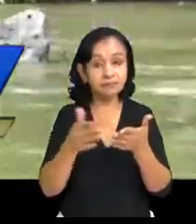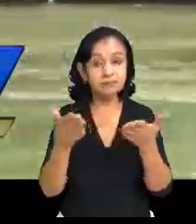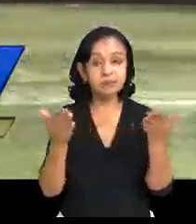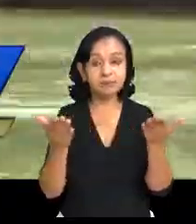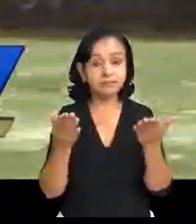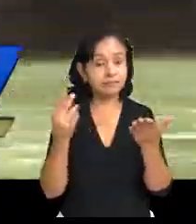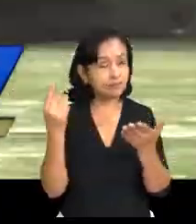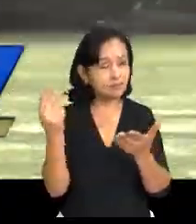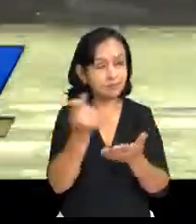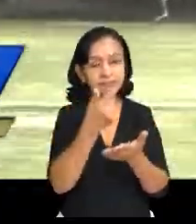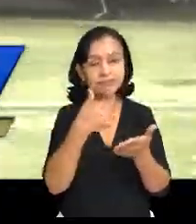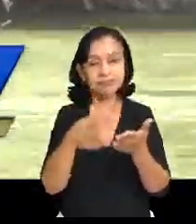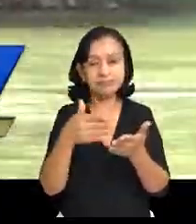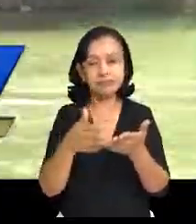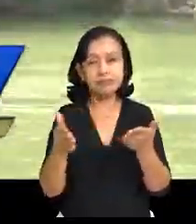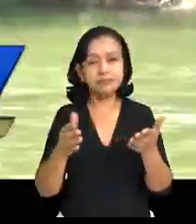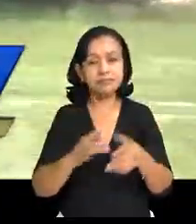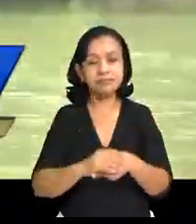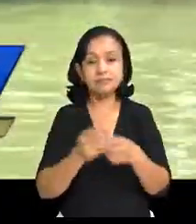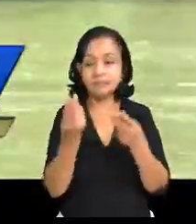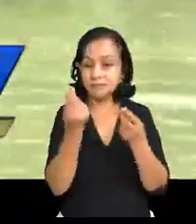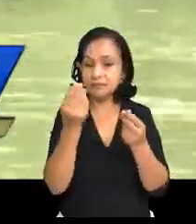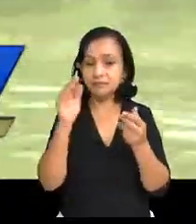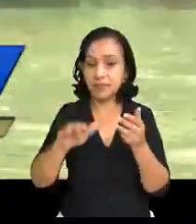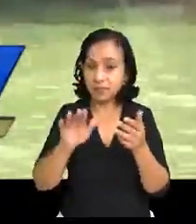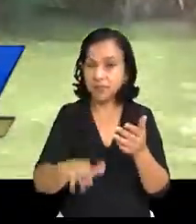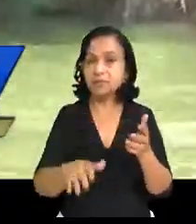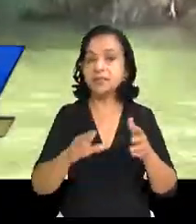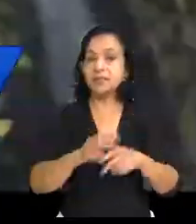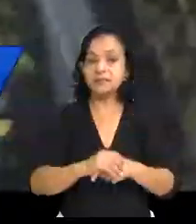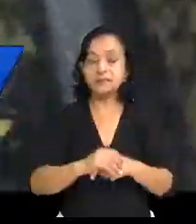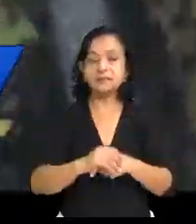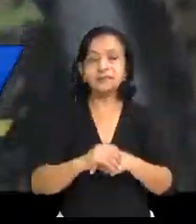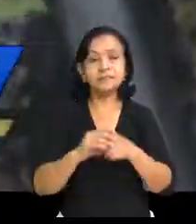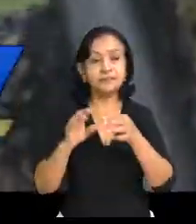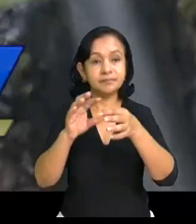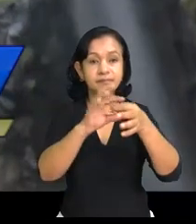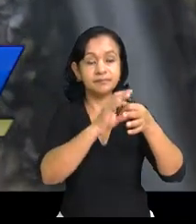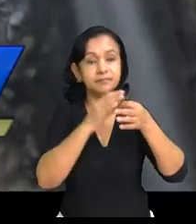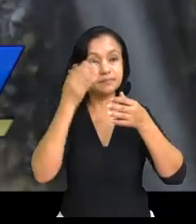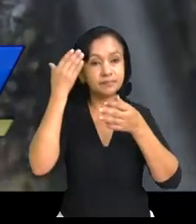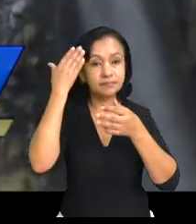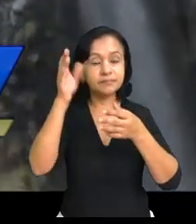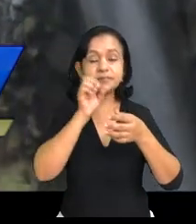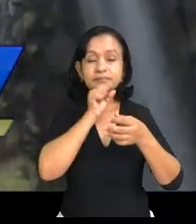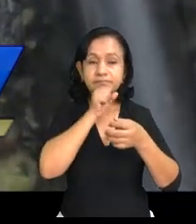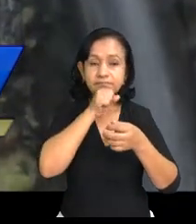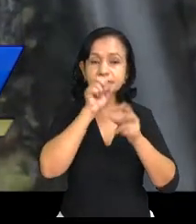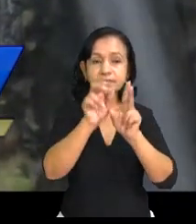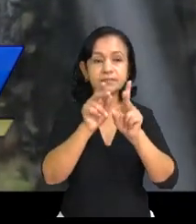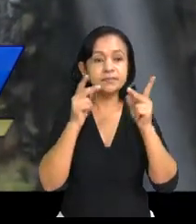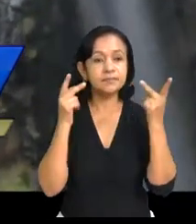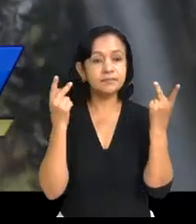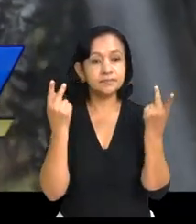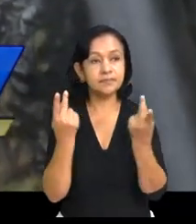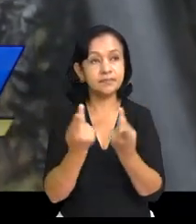expeditas. Claro. Y más económicas. Integrando también ese saber ancestral de nuestro pueblo, ¿no? Así es. Y es un proceso